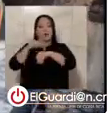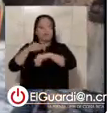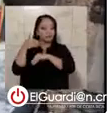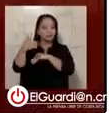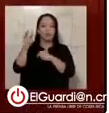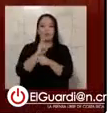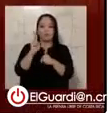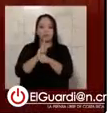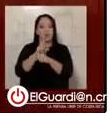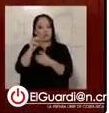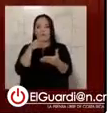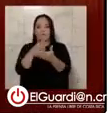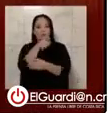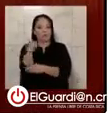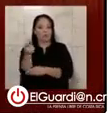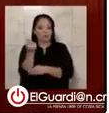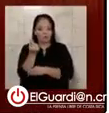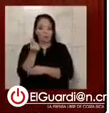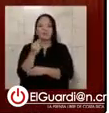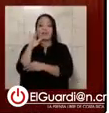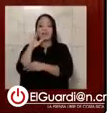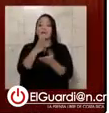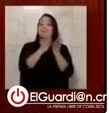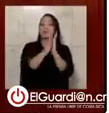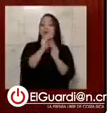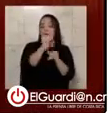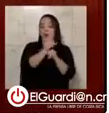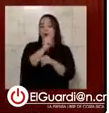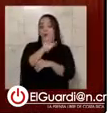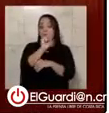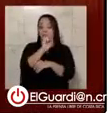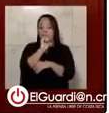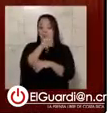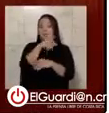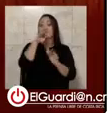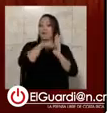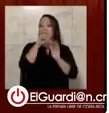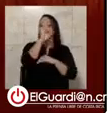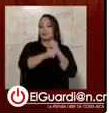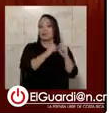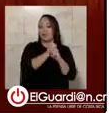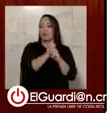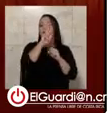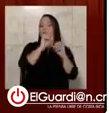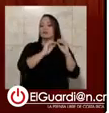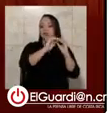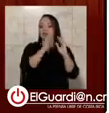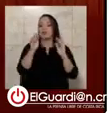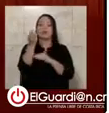bolsillo. Además, el ICE ha solicitado a la ARECEP rebajas tarifarias para el próximo año entre un 3% y